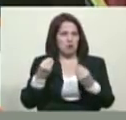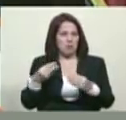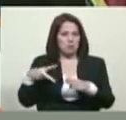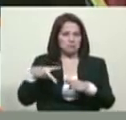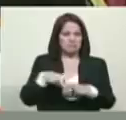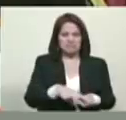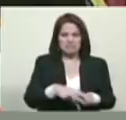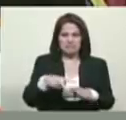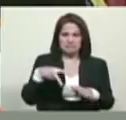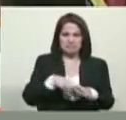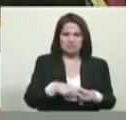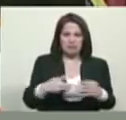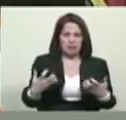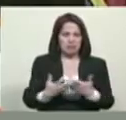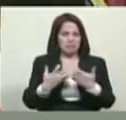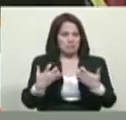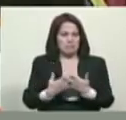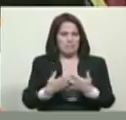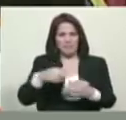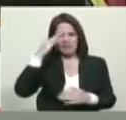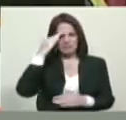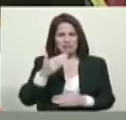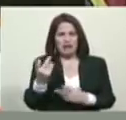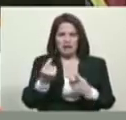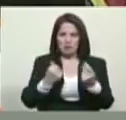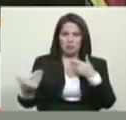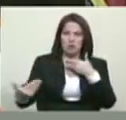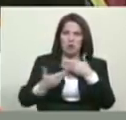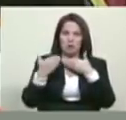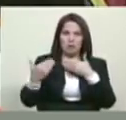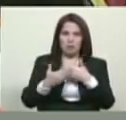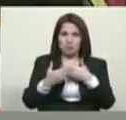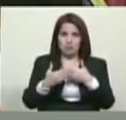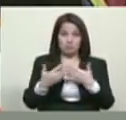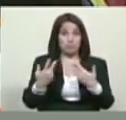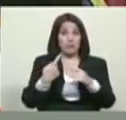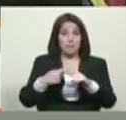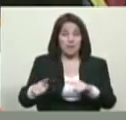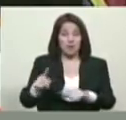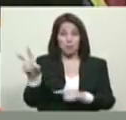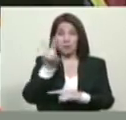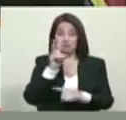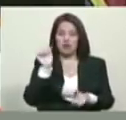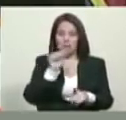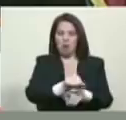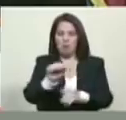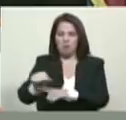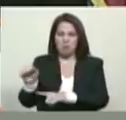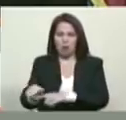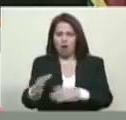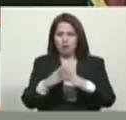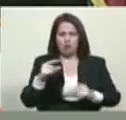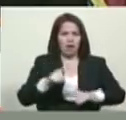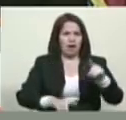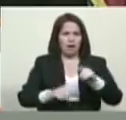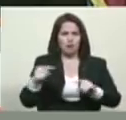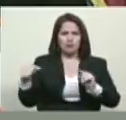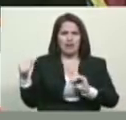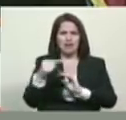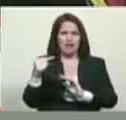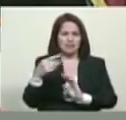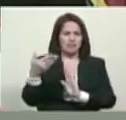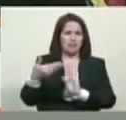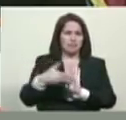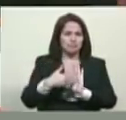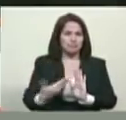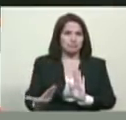político, militar, económico, y Venezuela derrota al imperio norteamericano. ¿Saben, hermanas